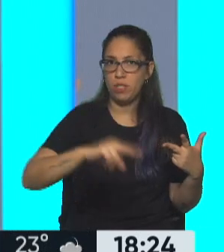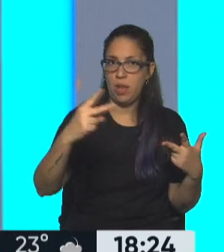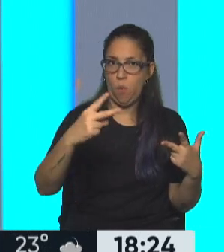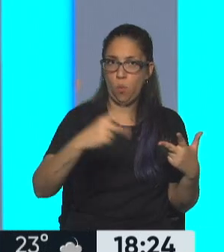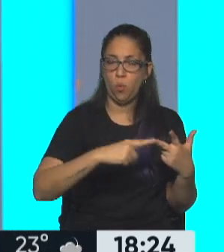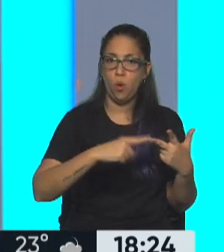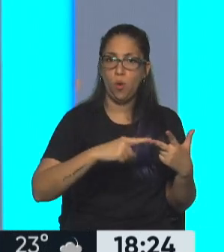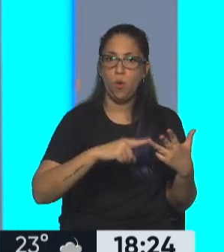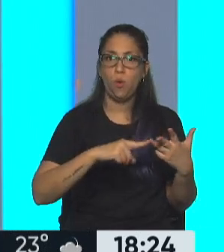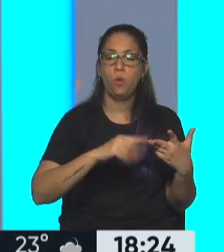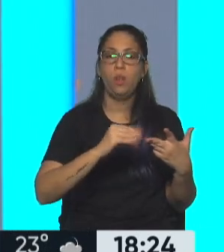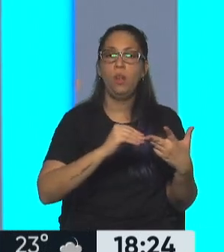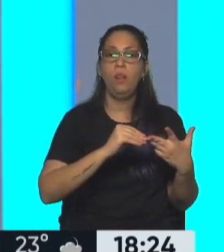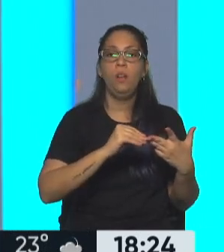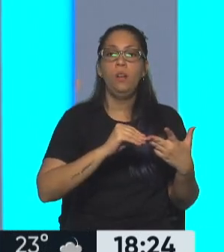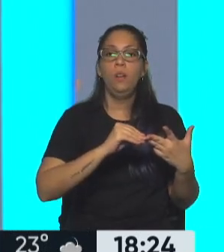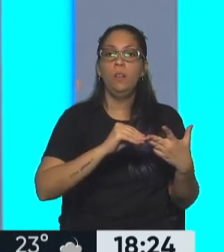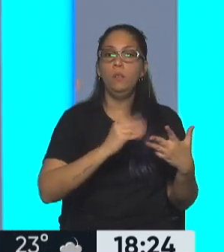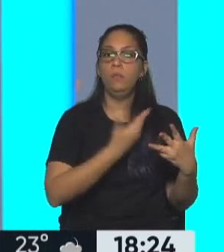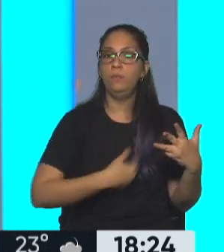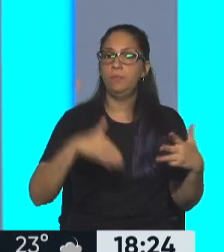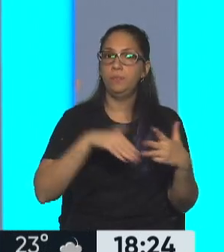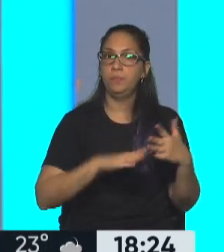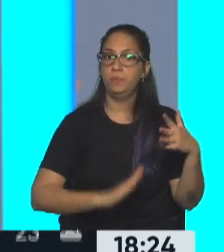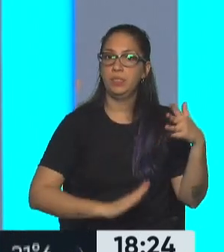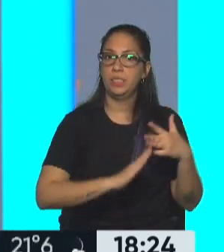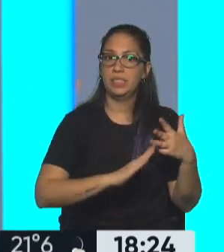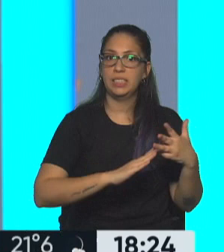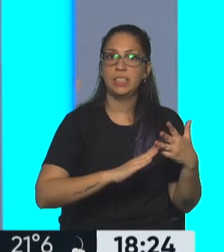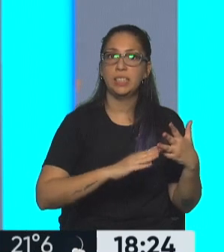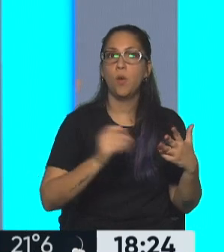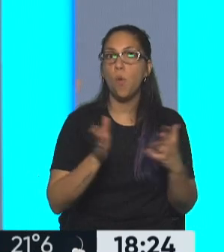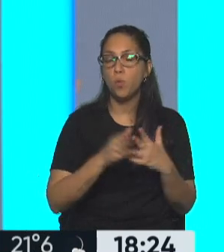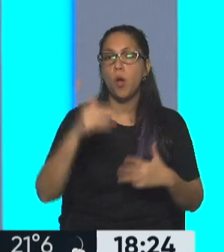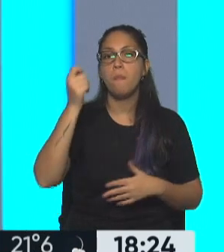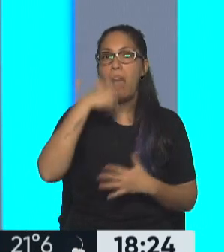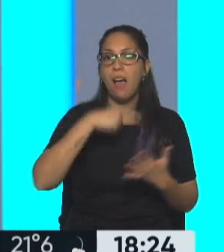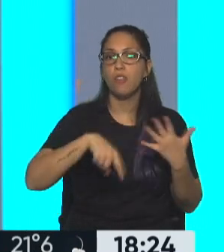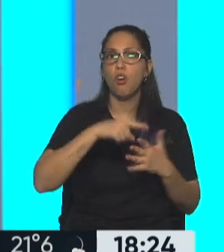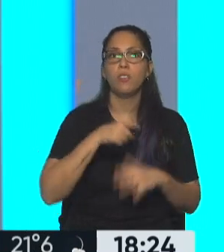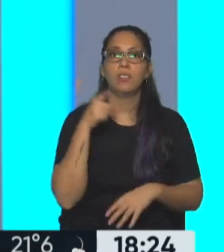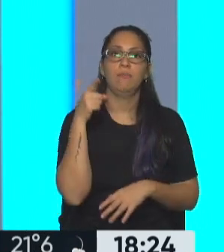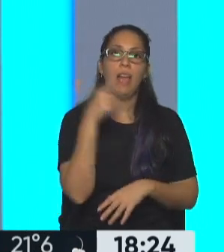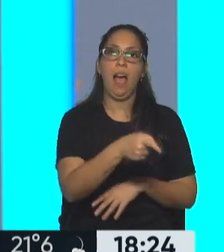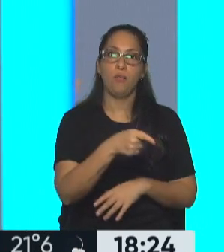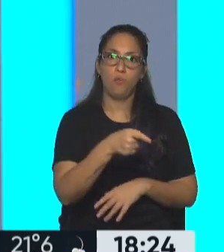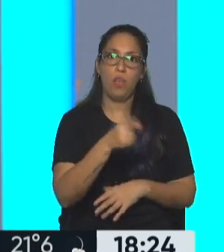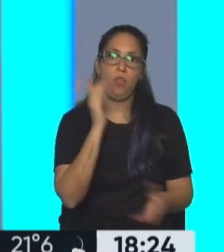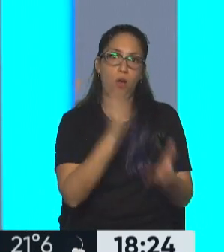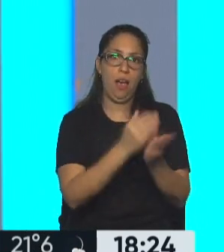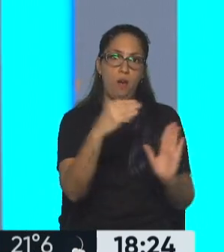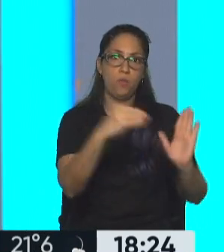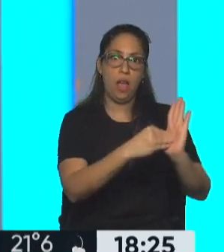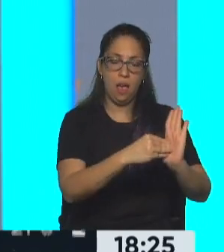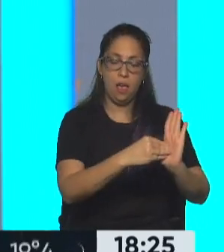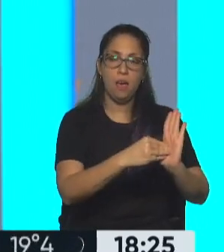a quien fue luego presidente del Banco Central, Guido Sanleri, junto con Mauricio Macri, están imputados en una causa que